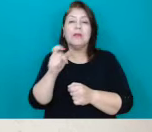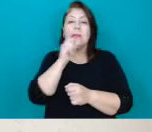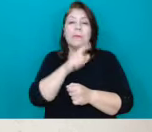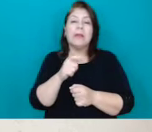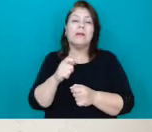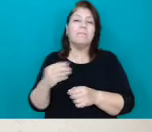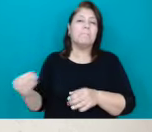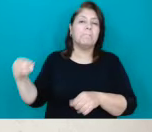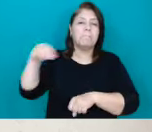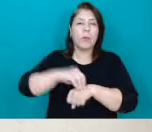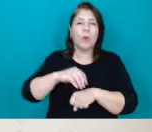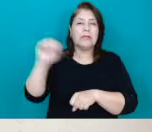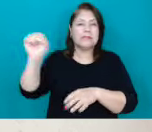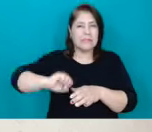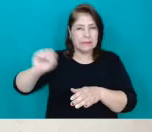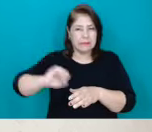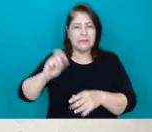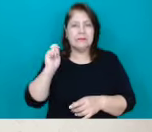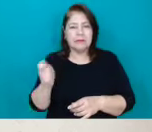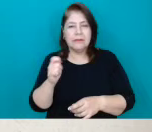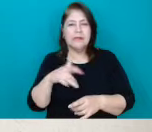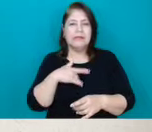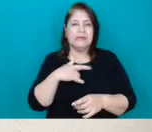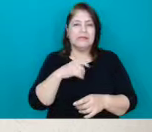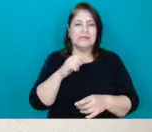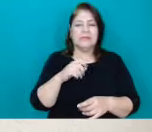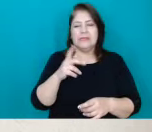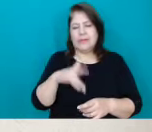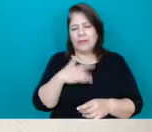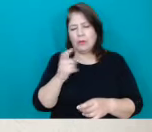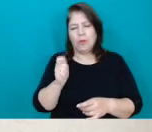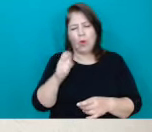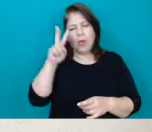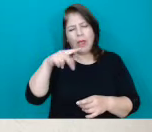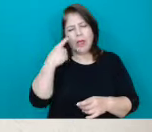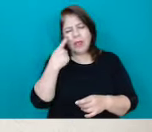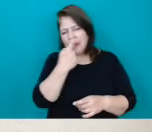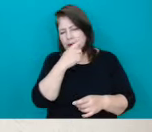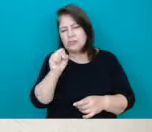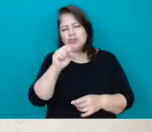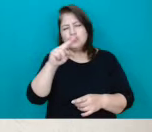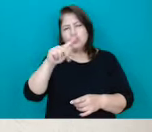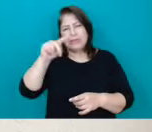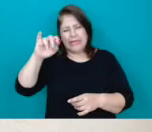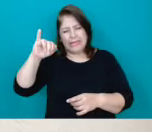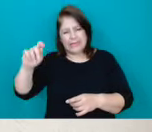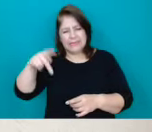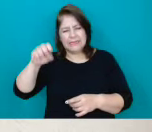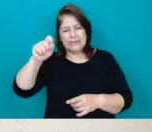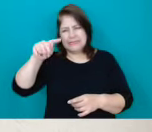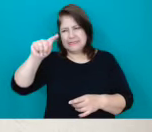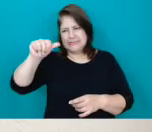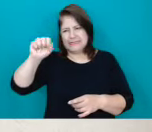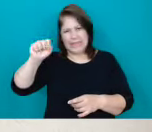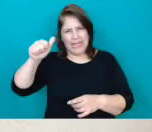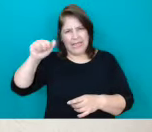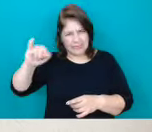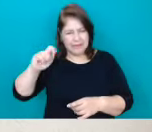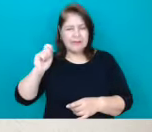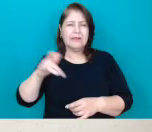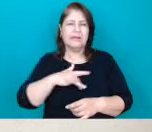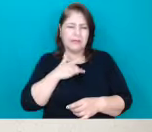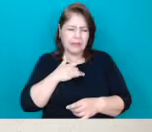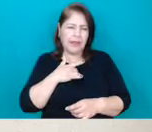Se llama té salado, sutei tsai. Es muy común que te lo ofrezcan al ingresar a una